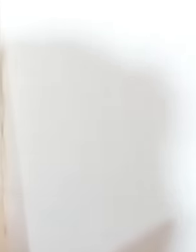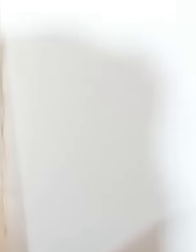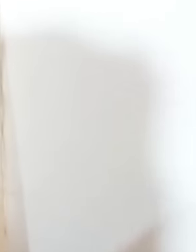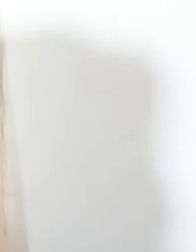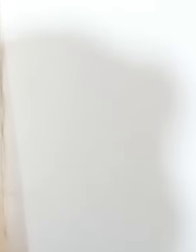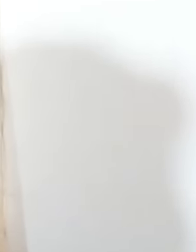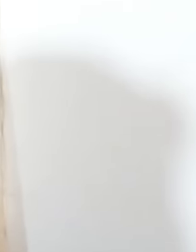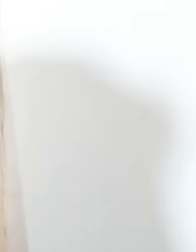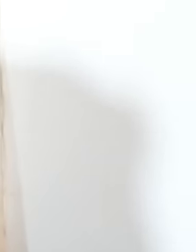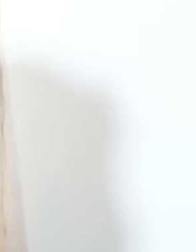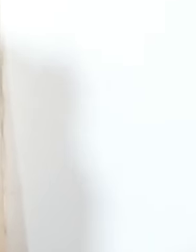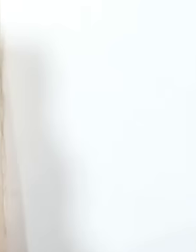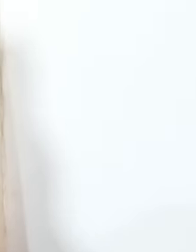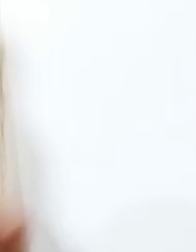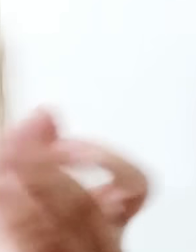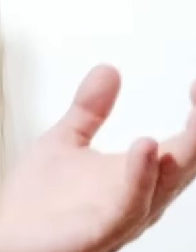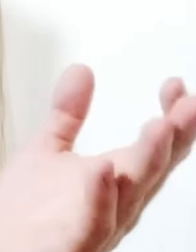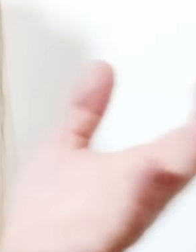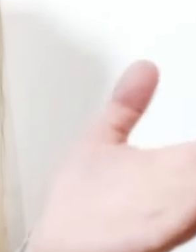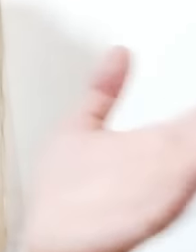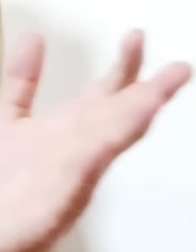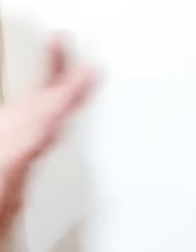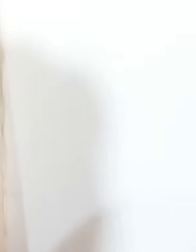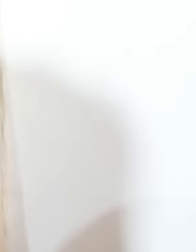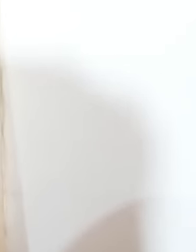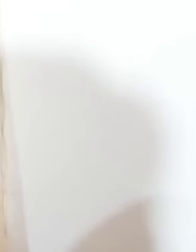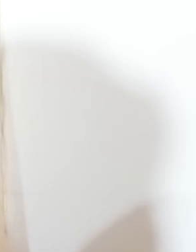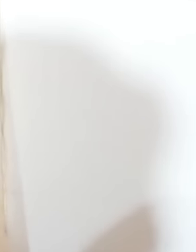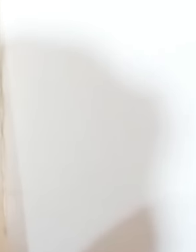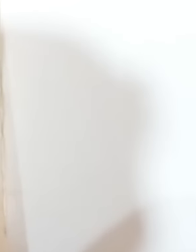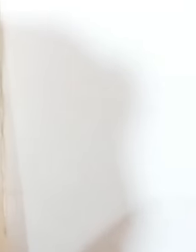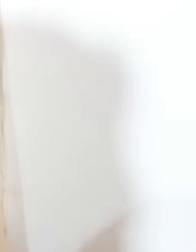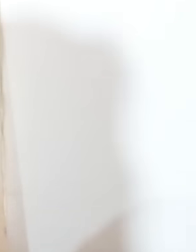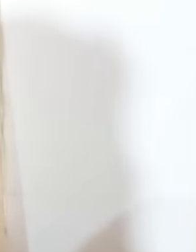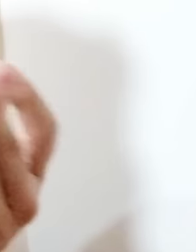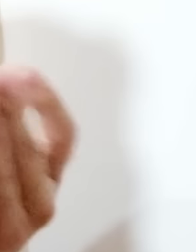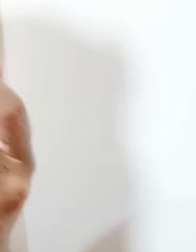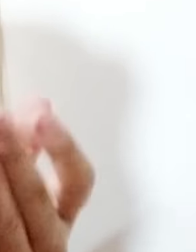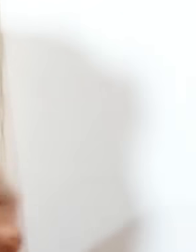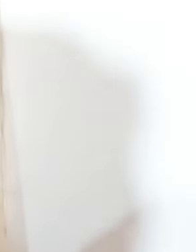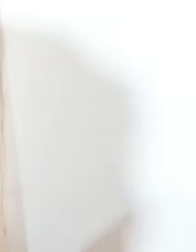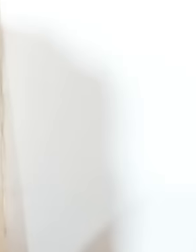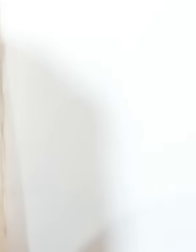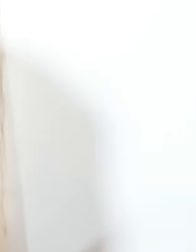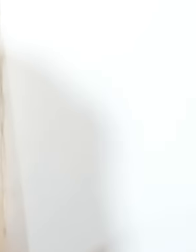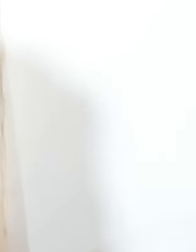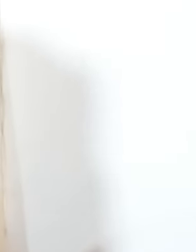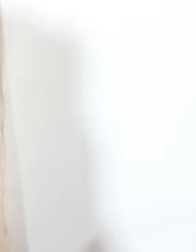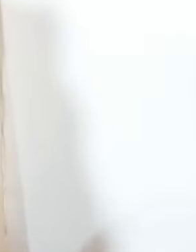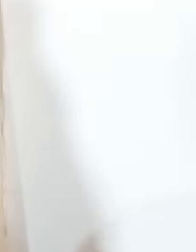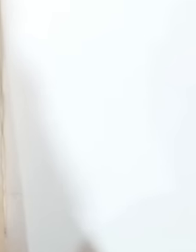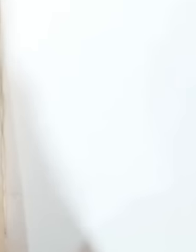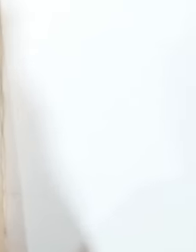presidenta, son muy buenas. Obviamente, algunas reporteras, como en